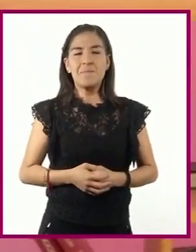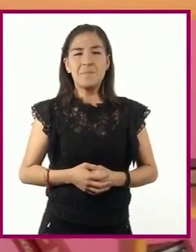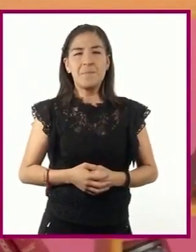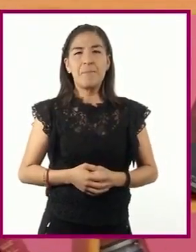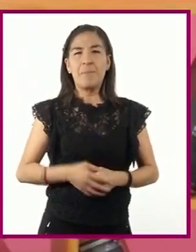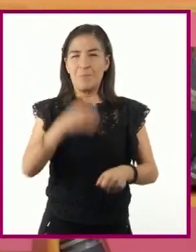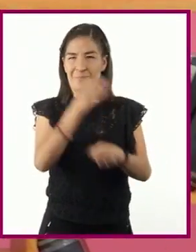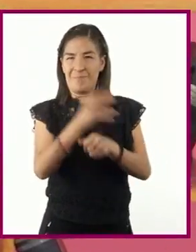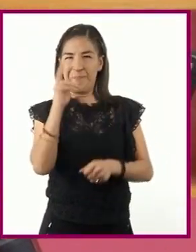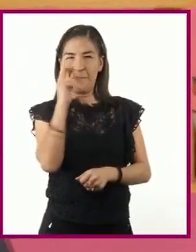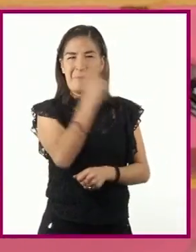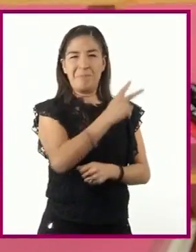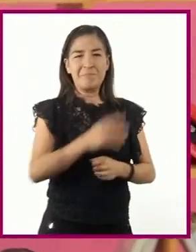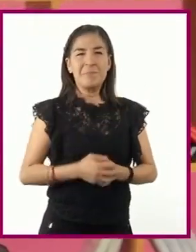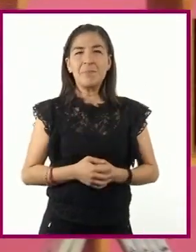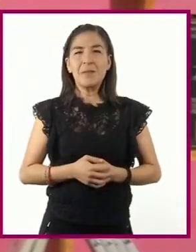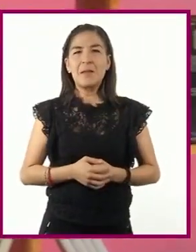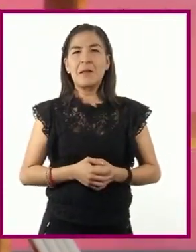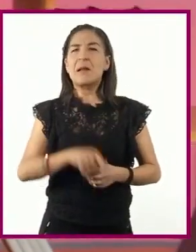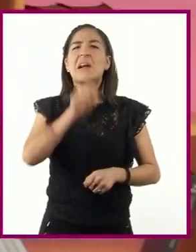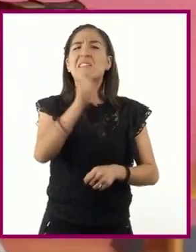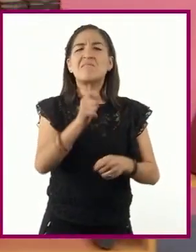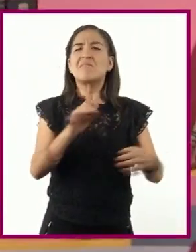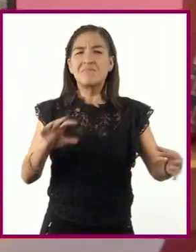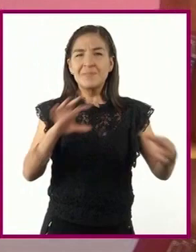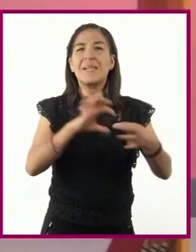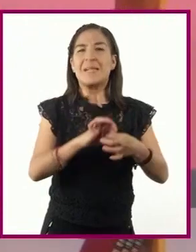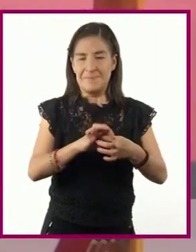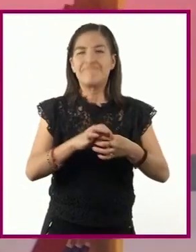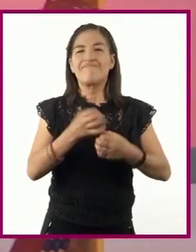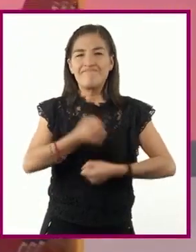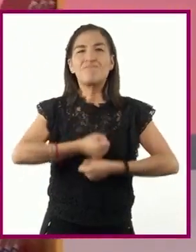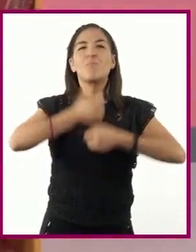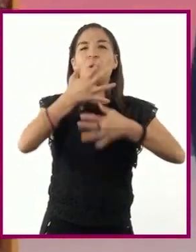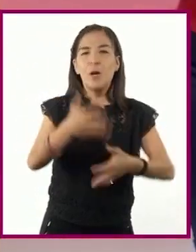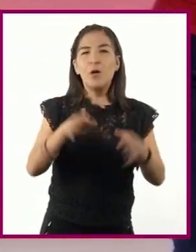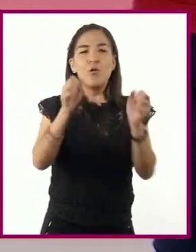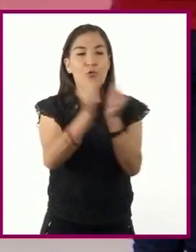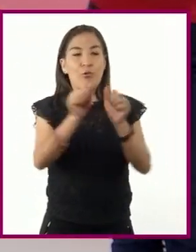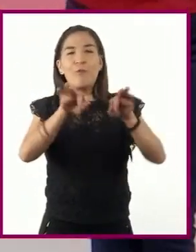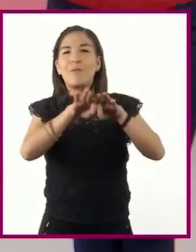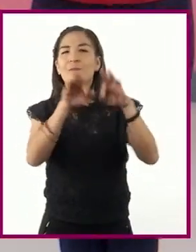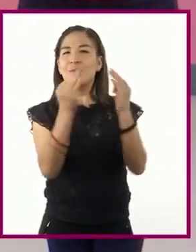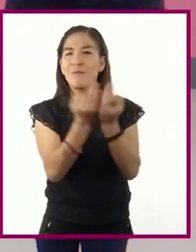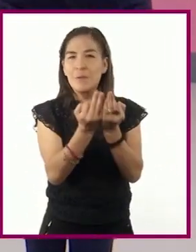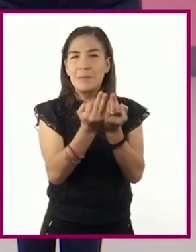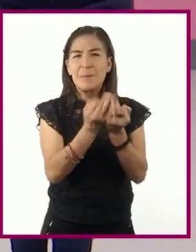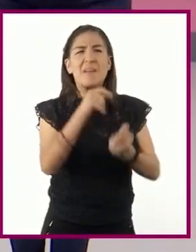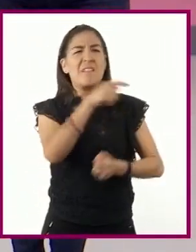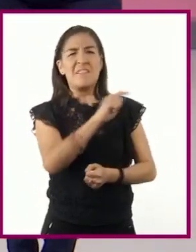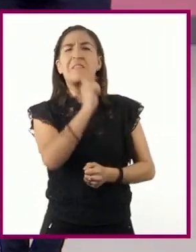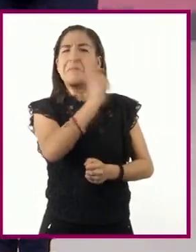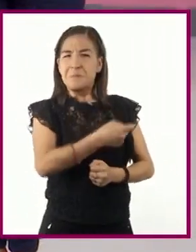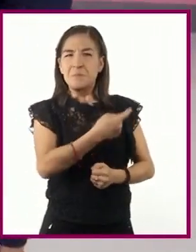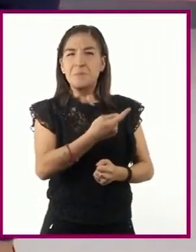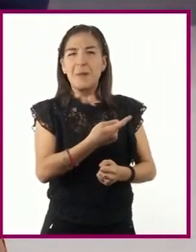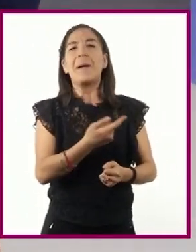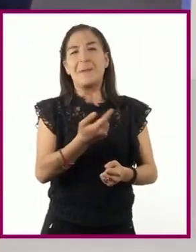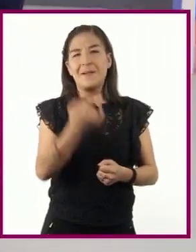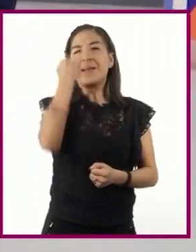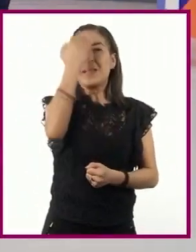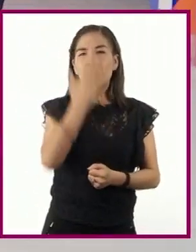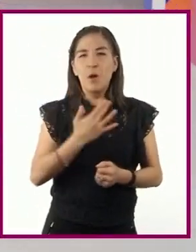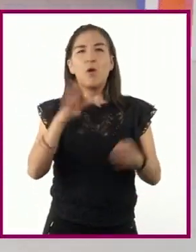Como observaron, el punto de vinculación es la poesía y la forma. Ese efecto se logra por las imágenes